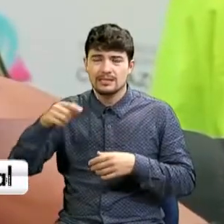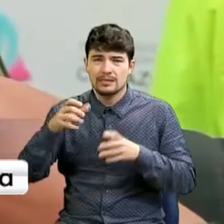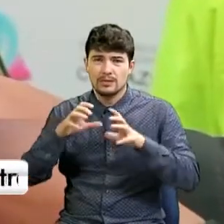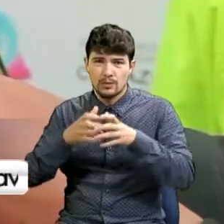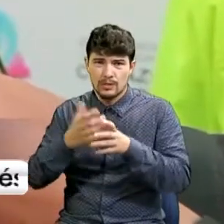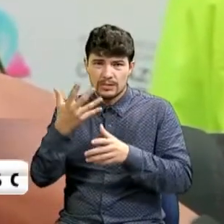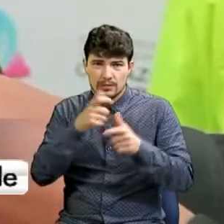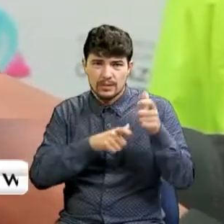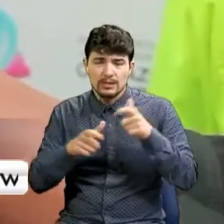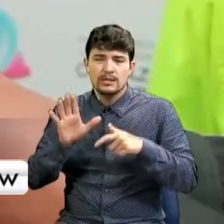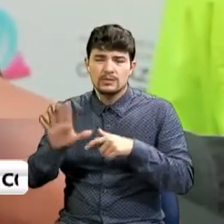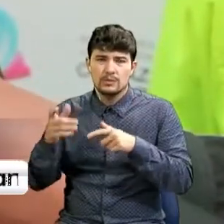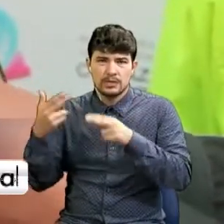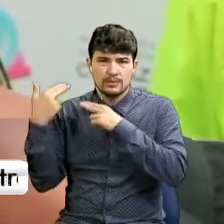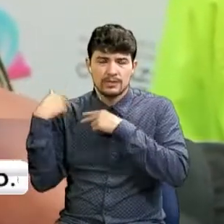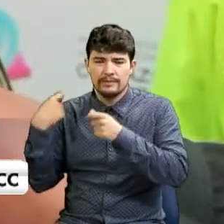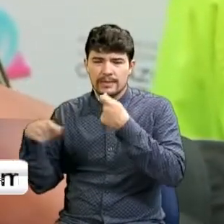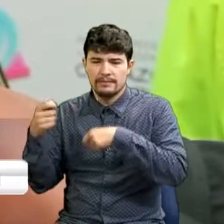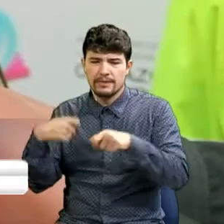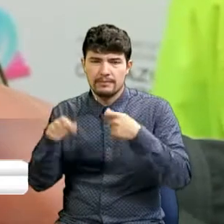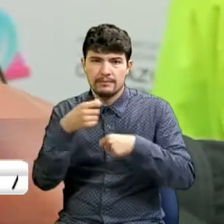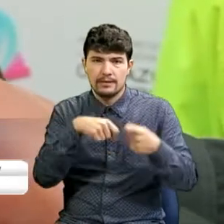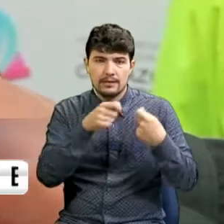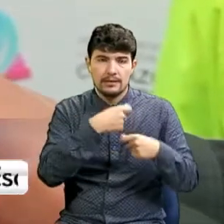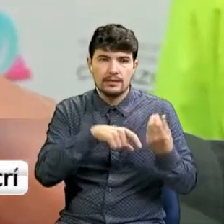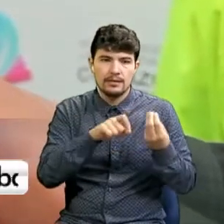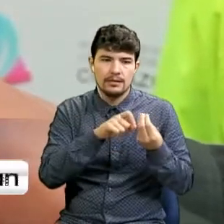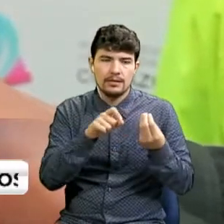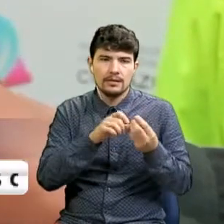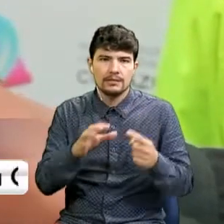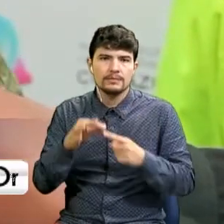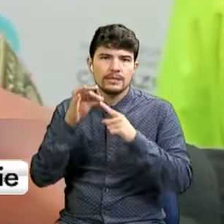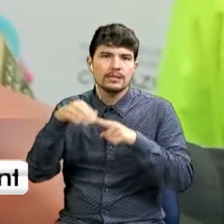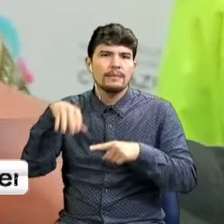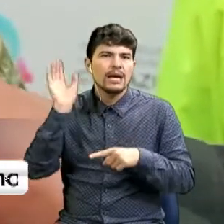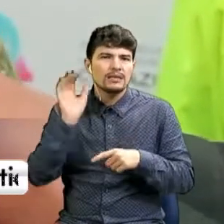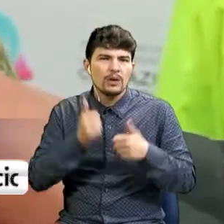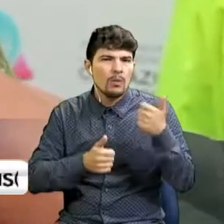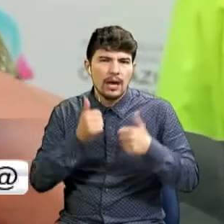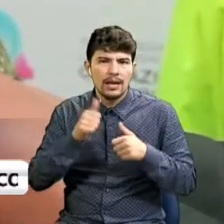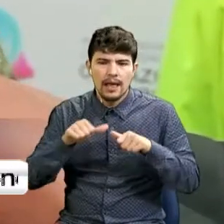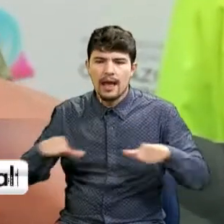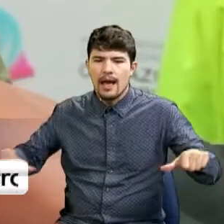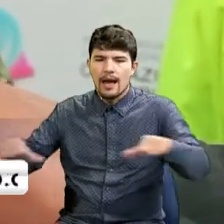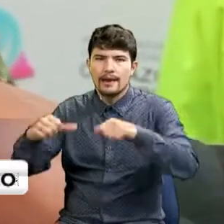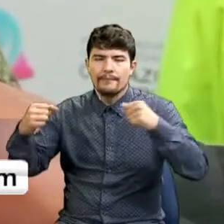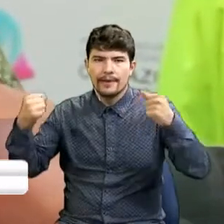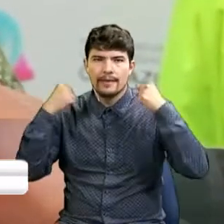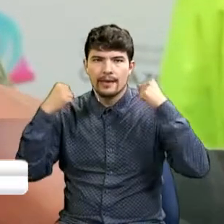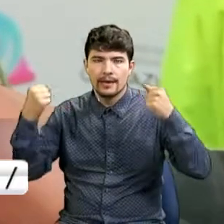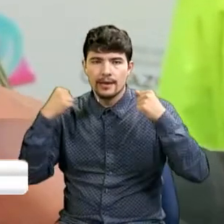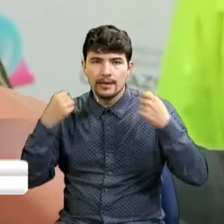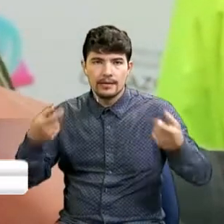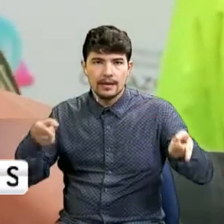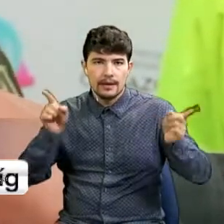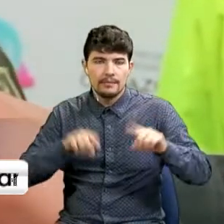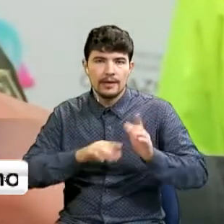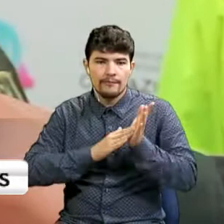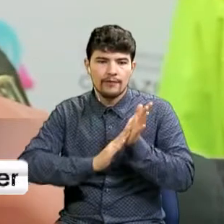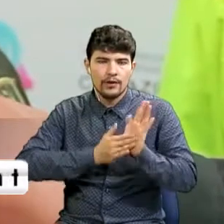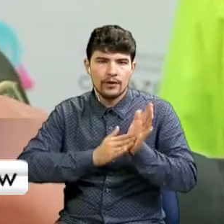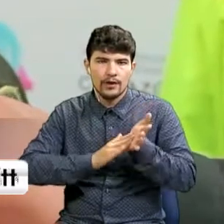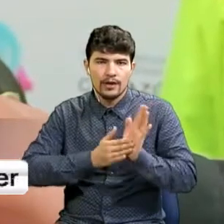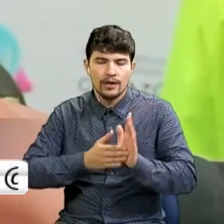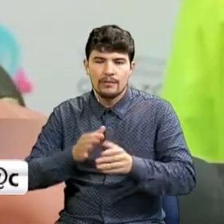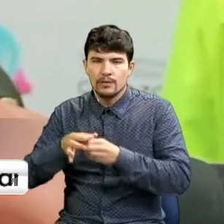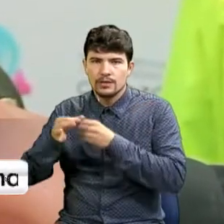a comerciar con estupefacientes, específicamente en el sector de Piedecuesta, en Florida Blanca, en